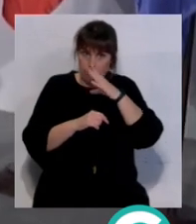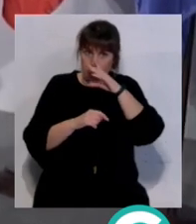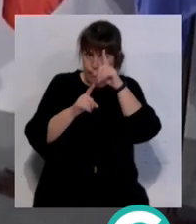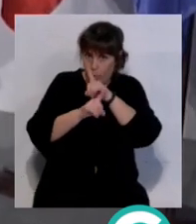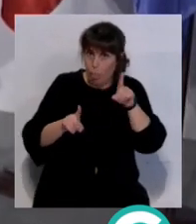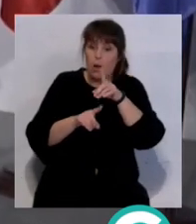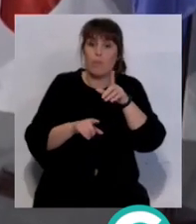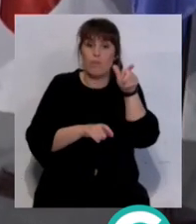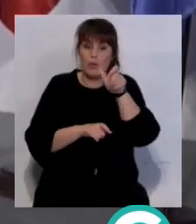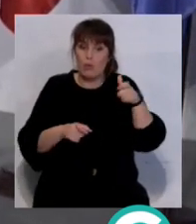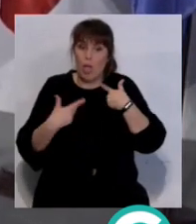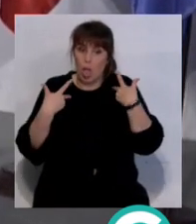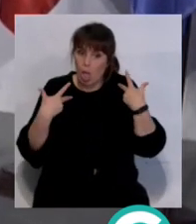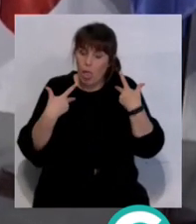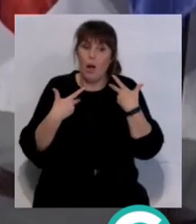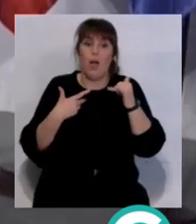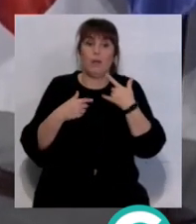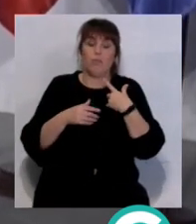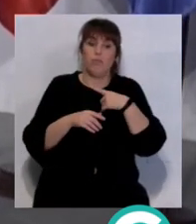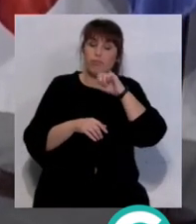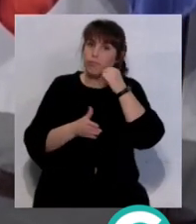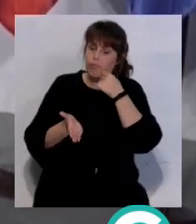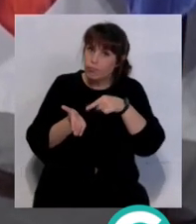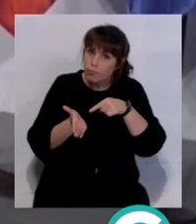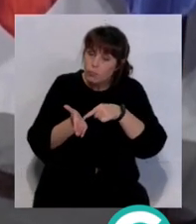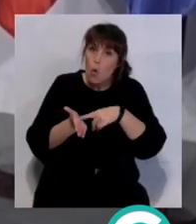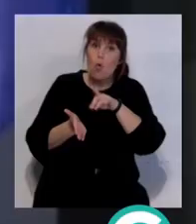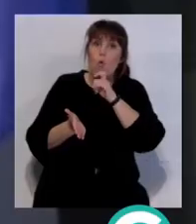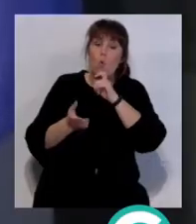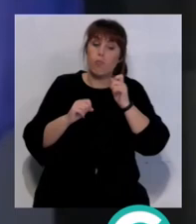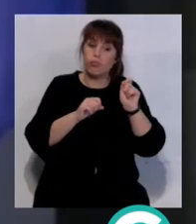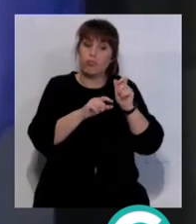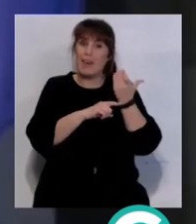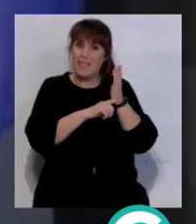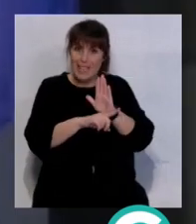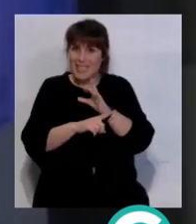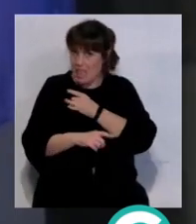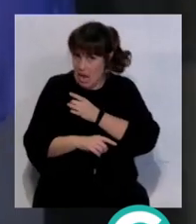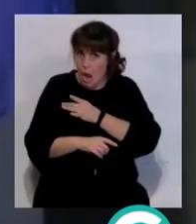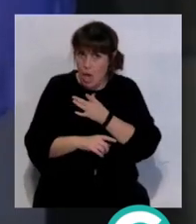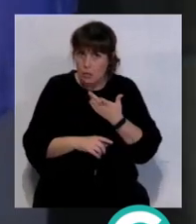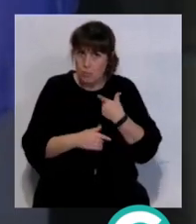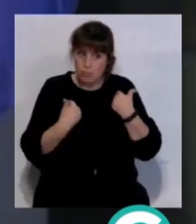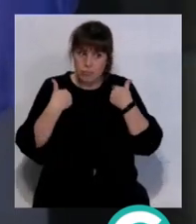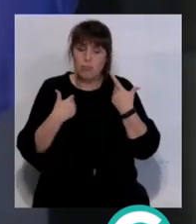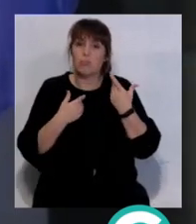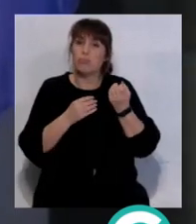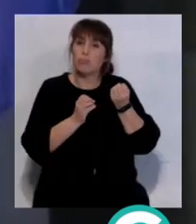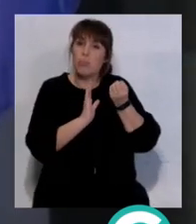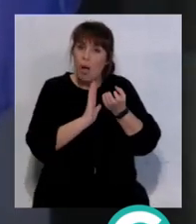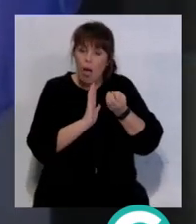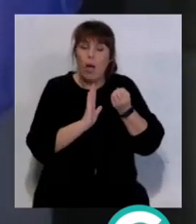que legítimamente han hecho una serie de reivindicaciones a través de sus representantes sindicales y sobre todo también porque creo